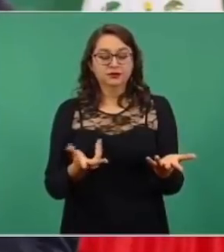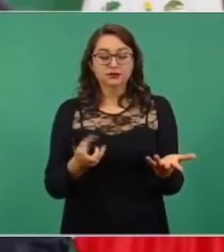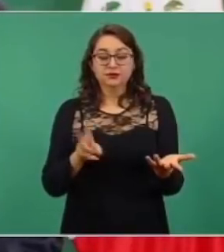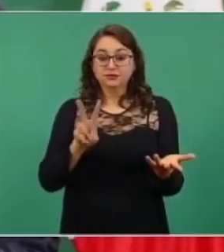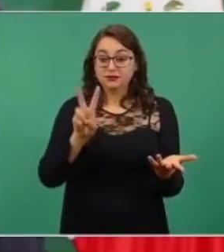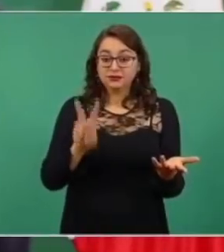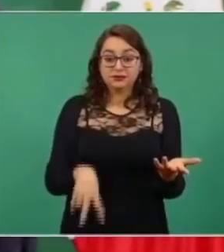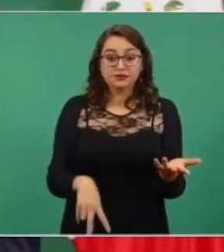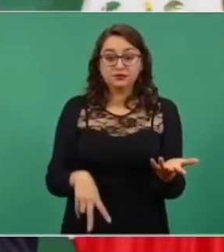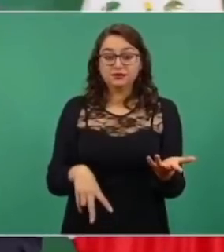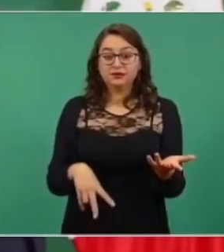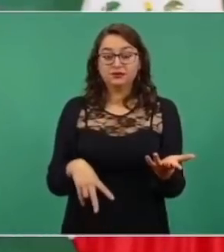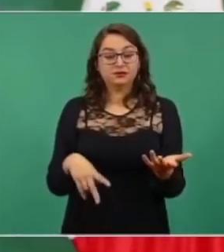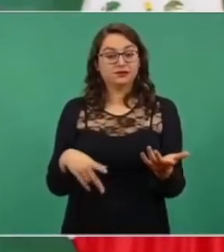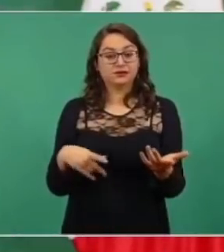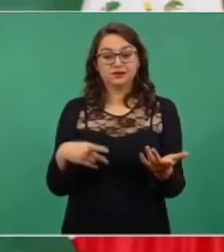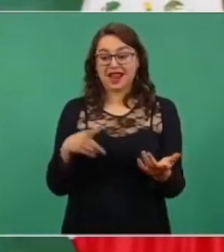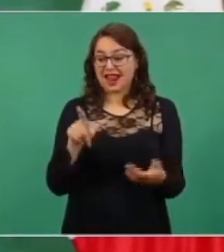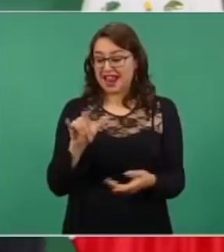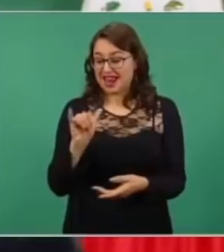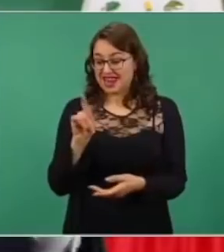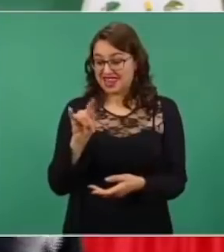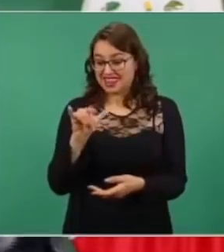es un mineral